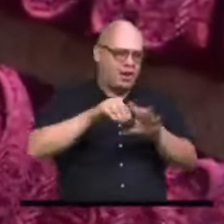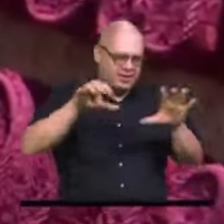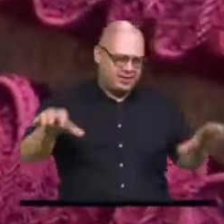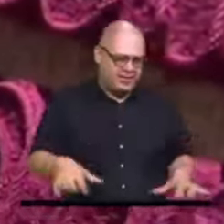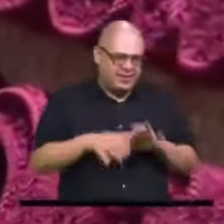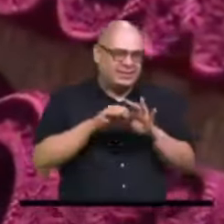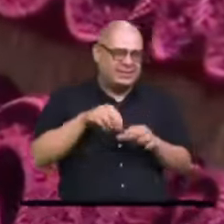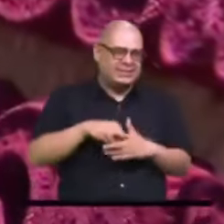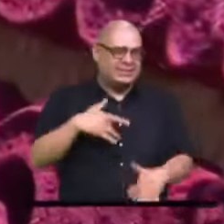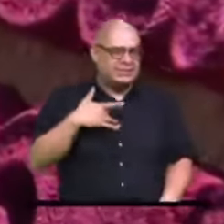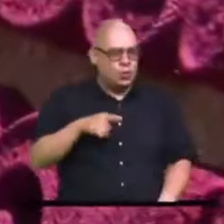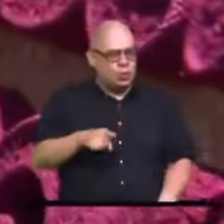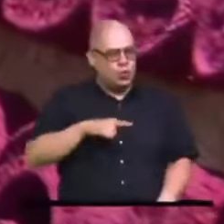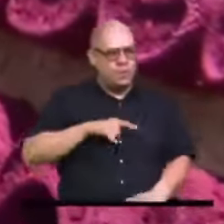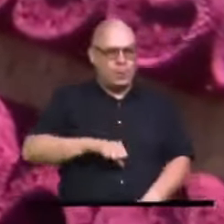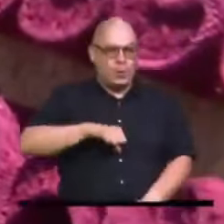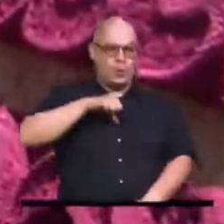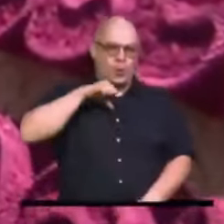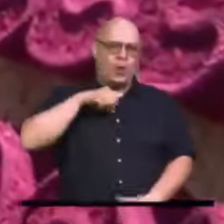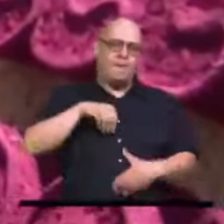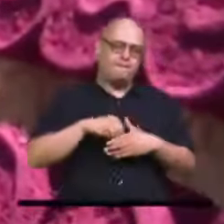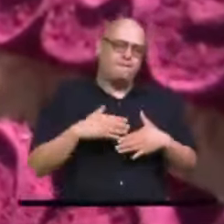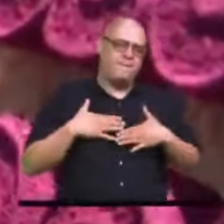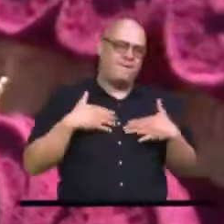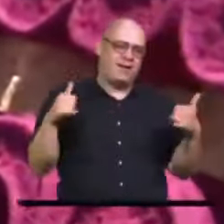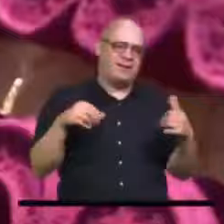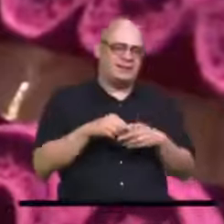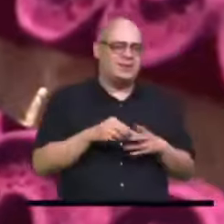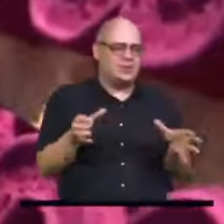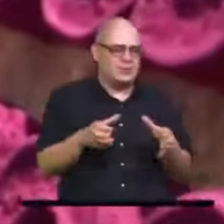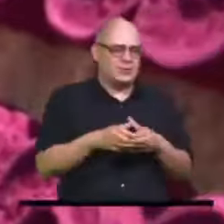hace sentir orgullosos, y pues obviamente muy orgullosos también de todo el equipo de Telemedellín, María.